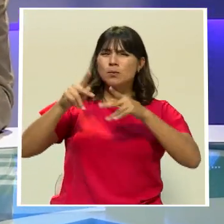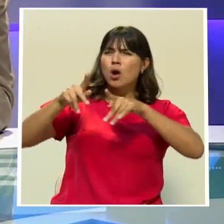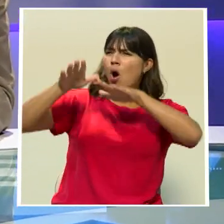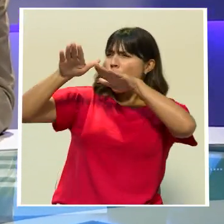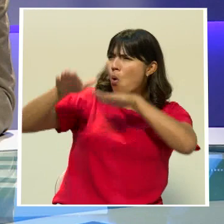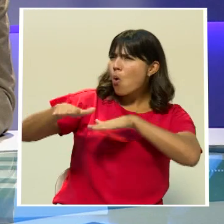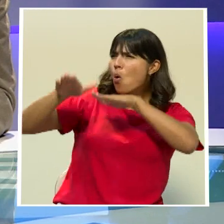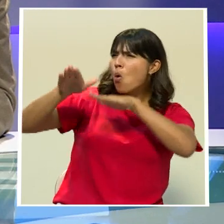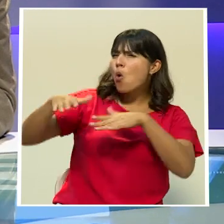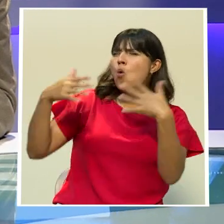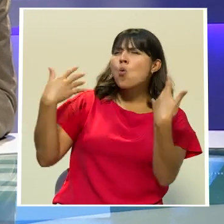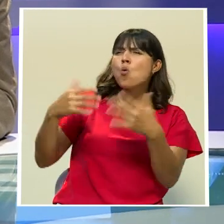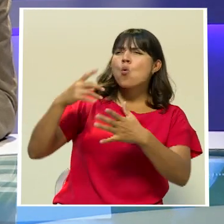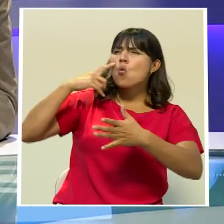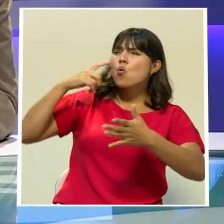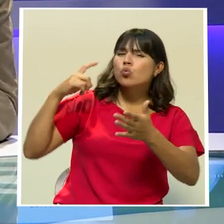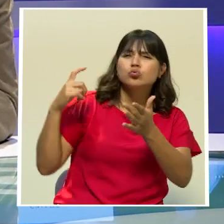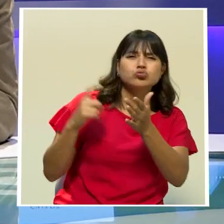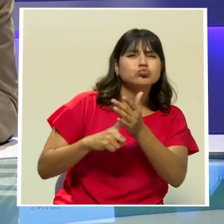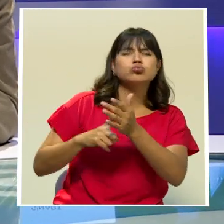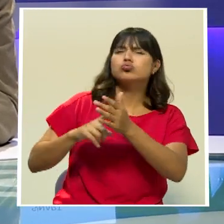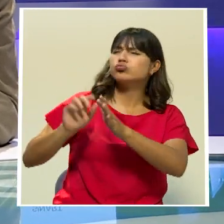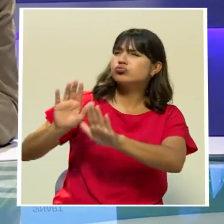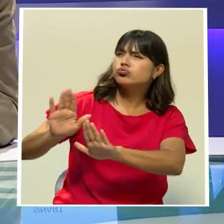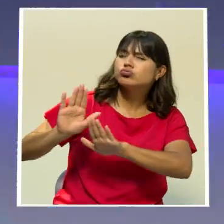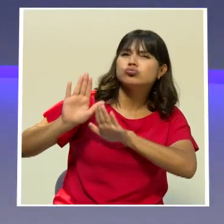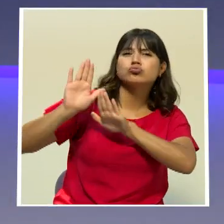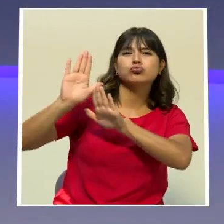políticos y sociales, incluso académicos,